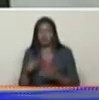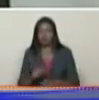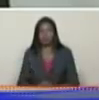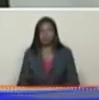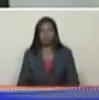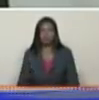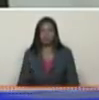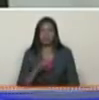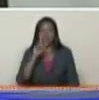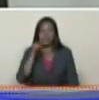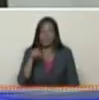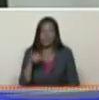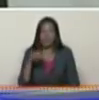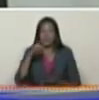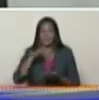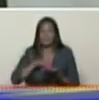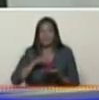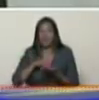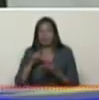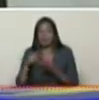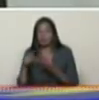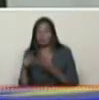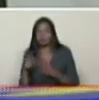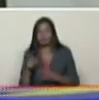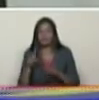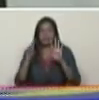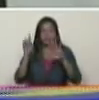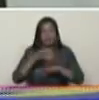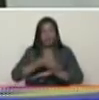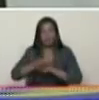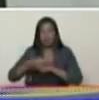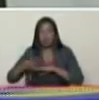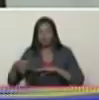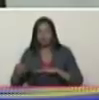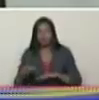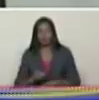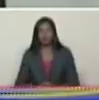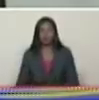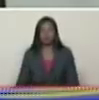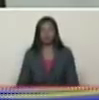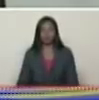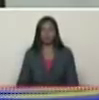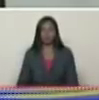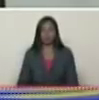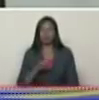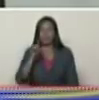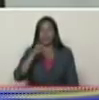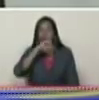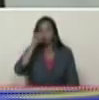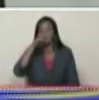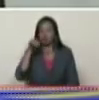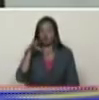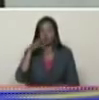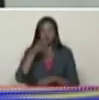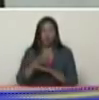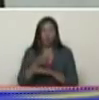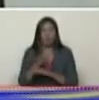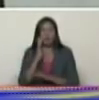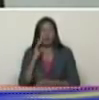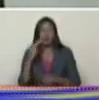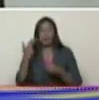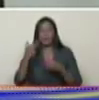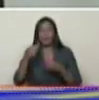Tuy, presidente. Son seis municipios y tenemos también el Zulia. El caso de